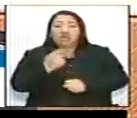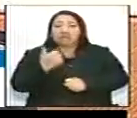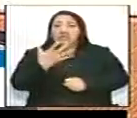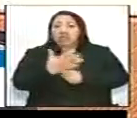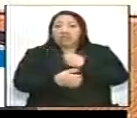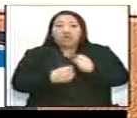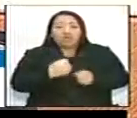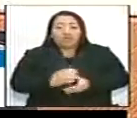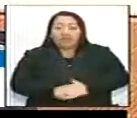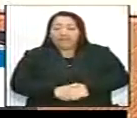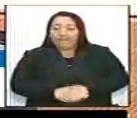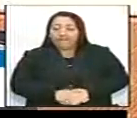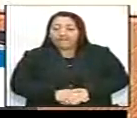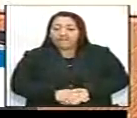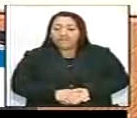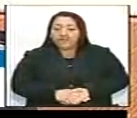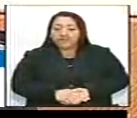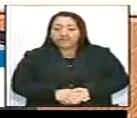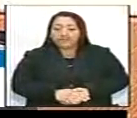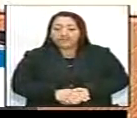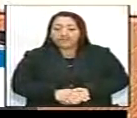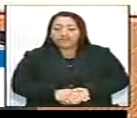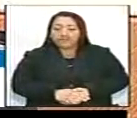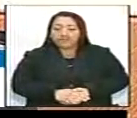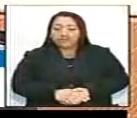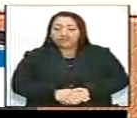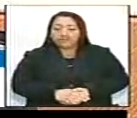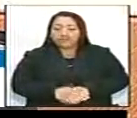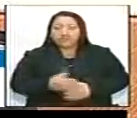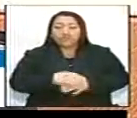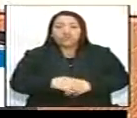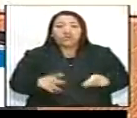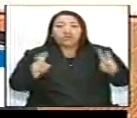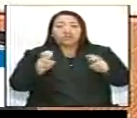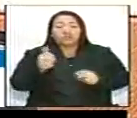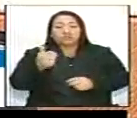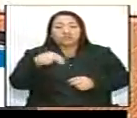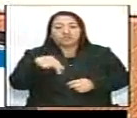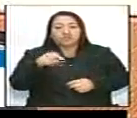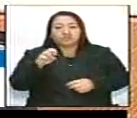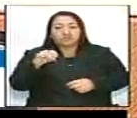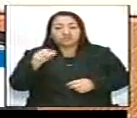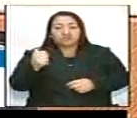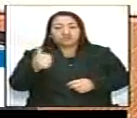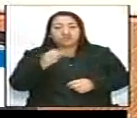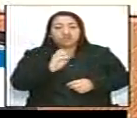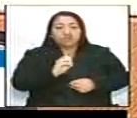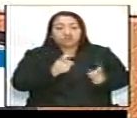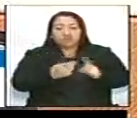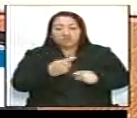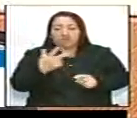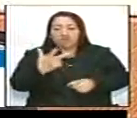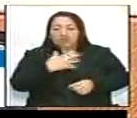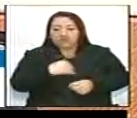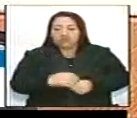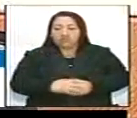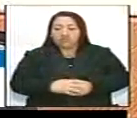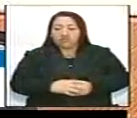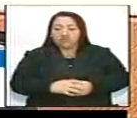en los cuales hay como una meseta instalada en la anemia de niños de 0 a 3 años.